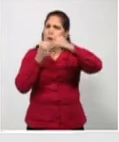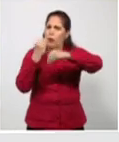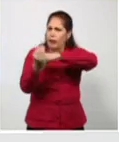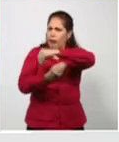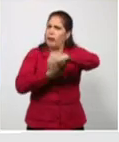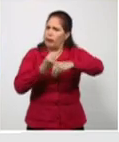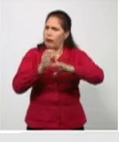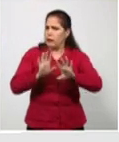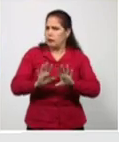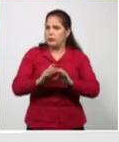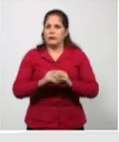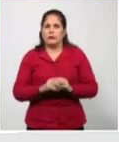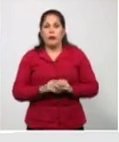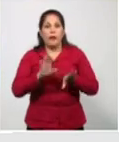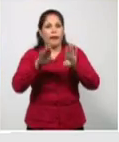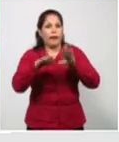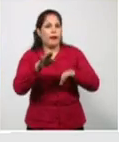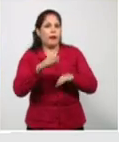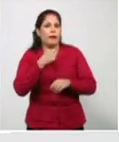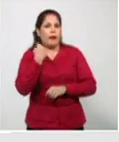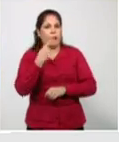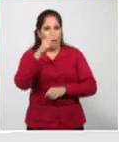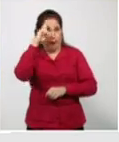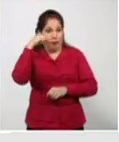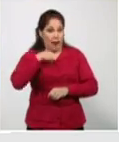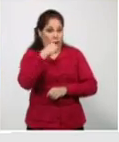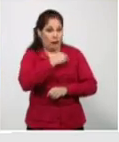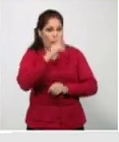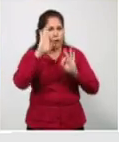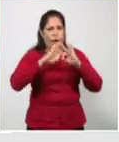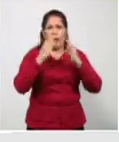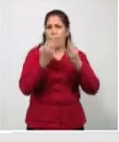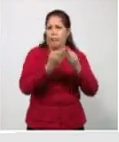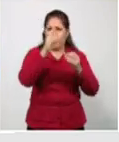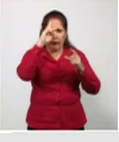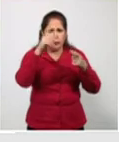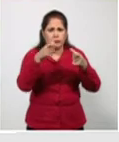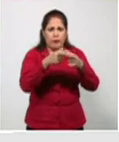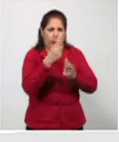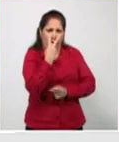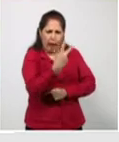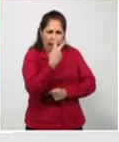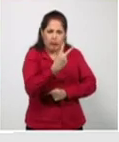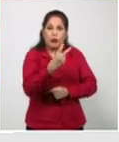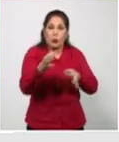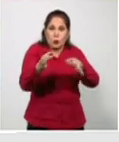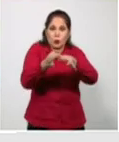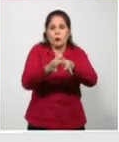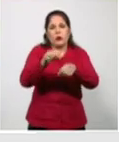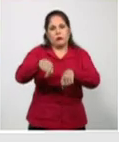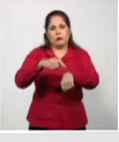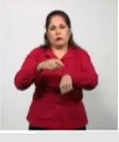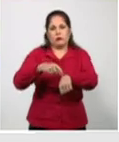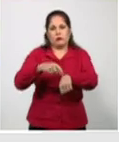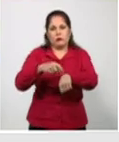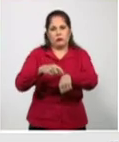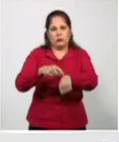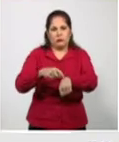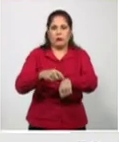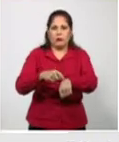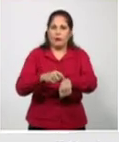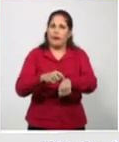indiscutiblemente cuando se interviene con ellas, con la situación epidemiológica, como se está haciendo en estos momentos. Se hacen